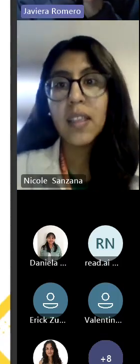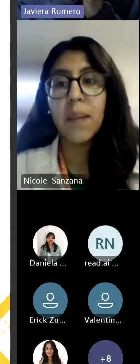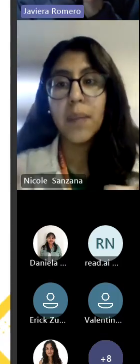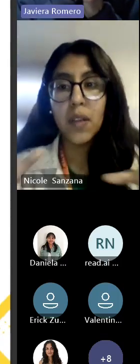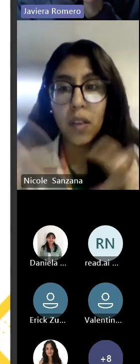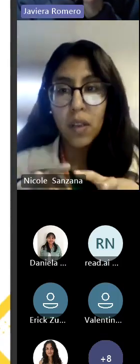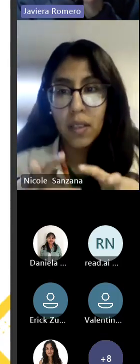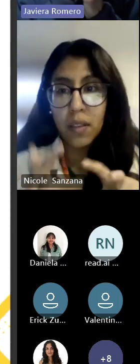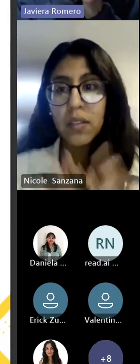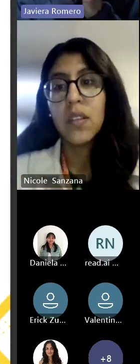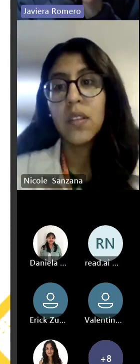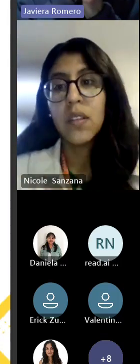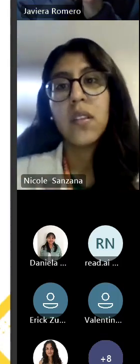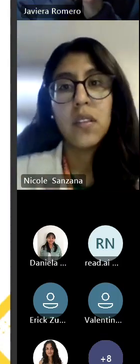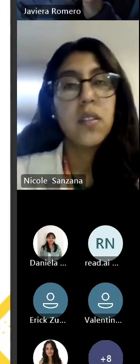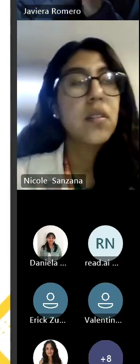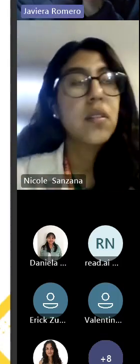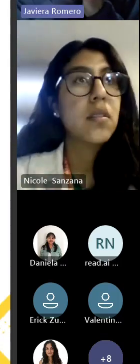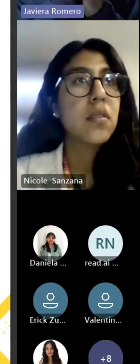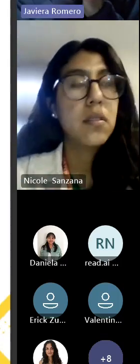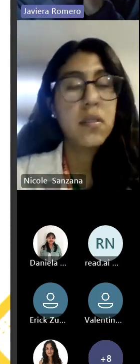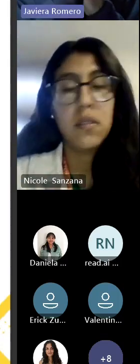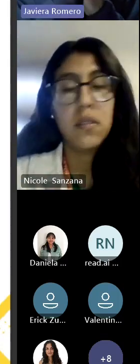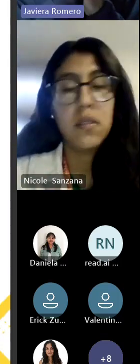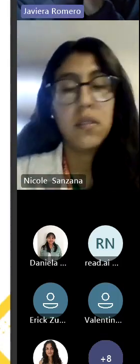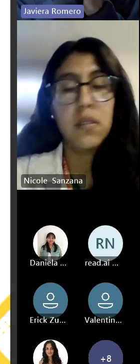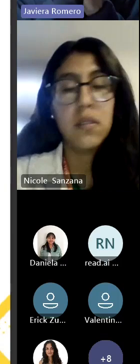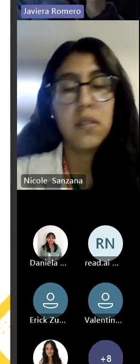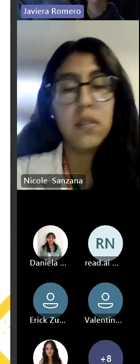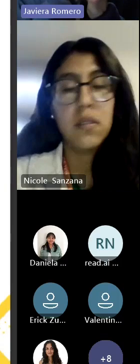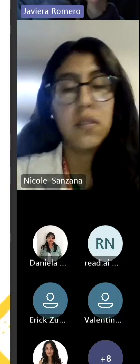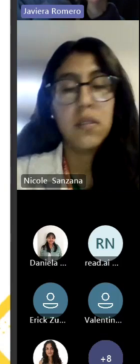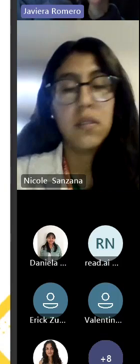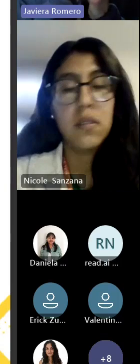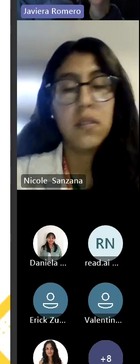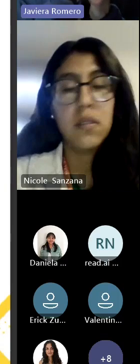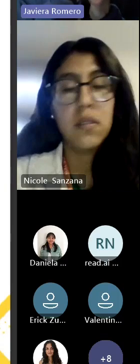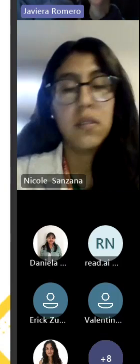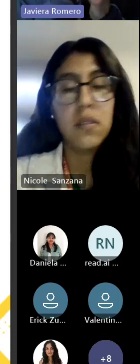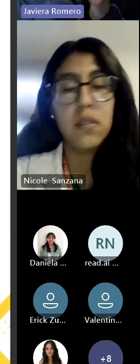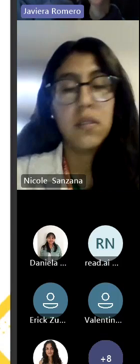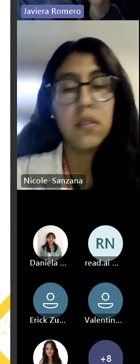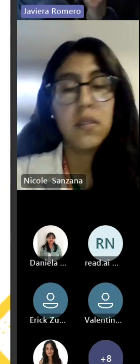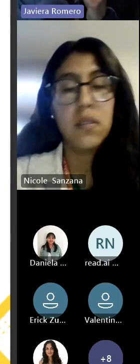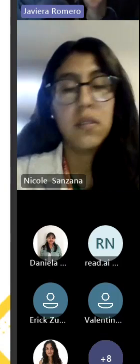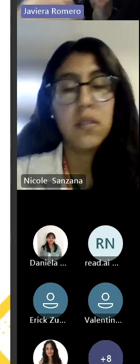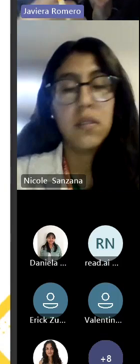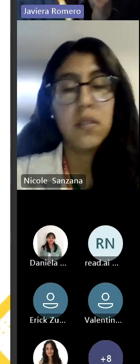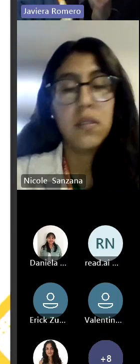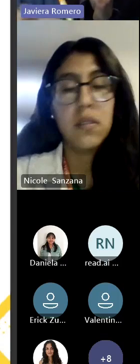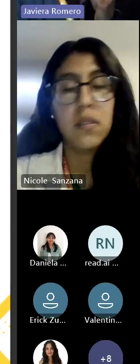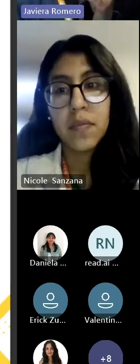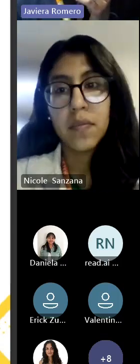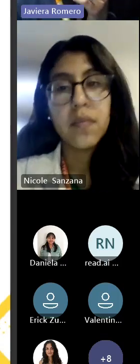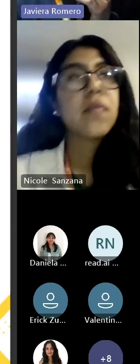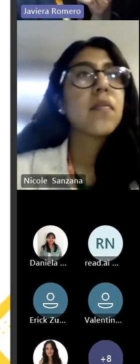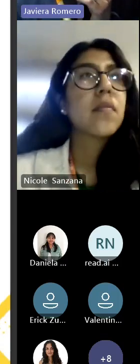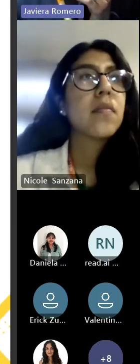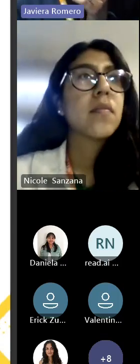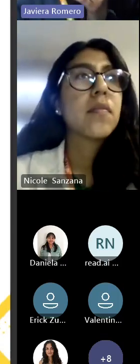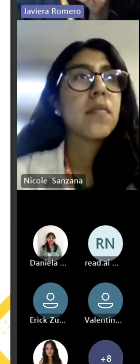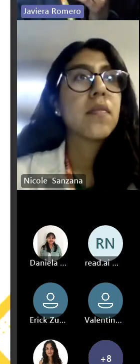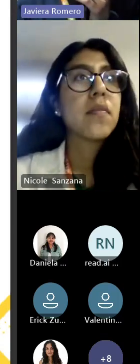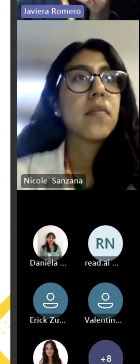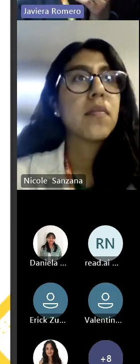Claro, me imagino. Bueno, yo ahí lo que conozco por lo menos tiene que ver con la